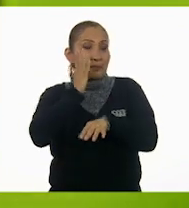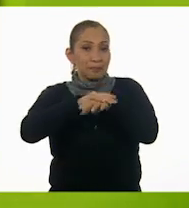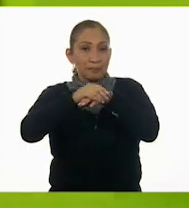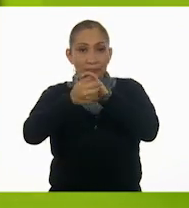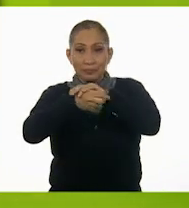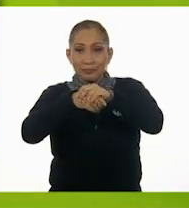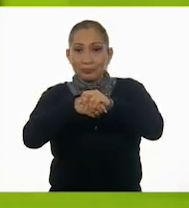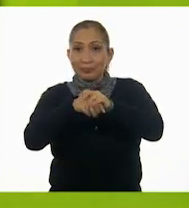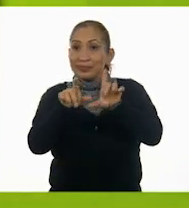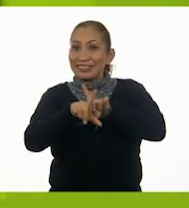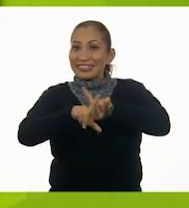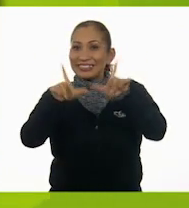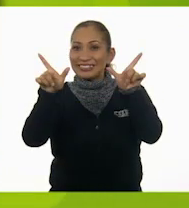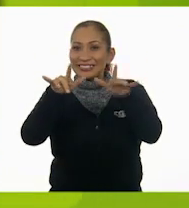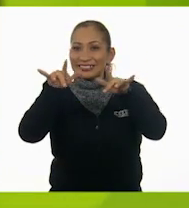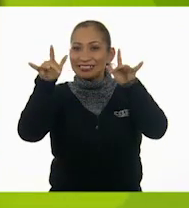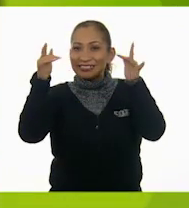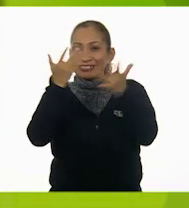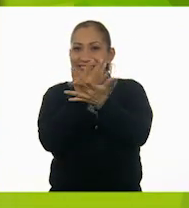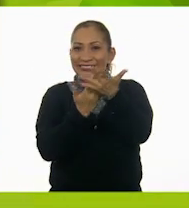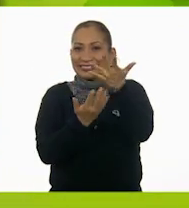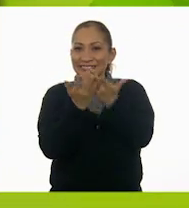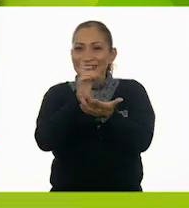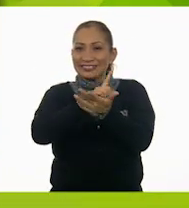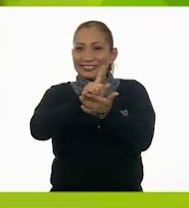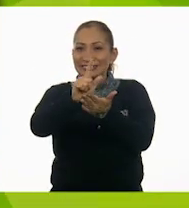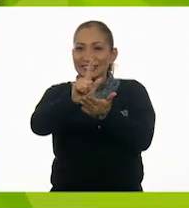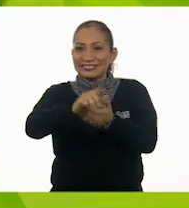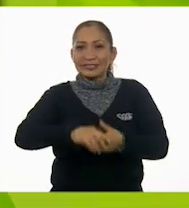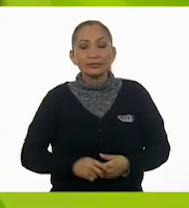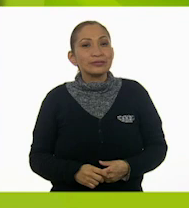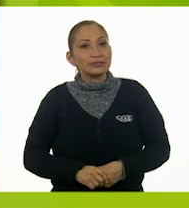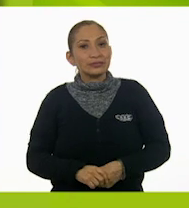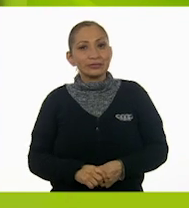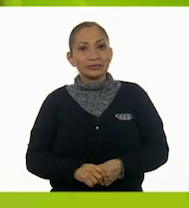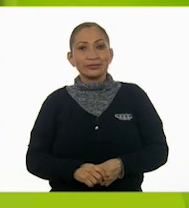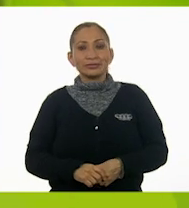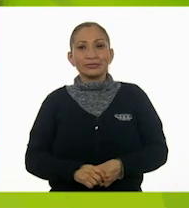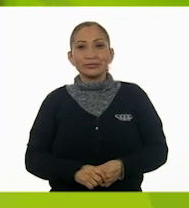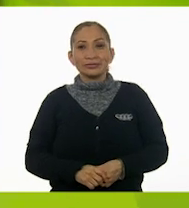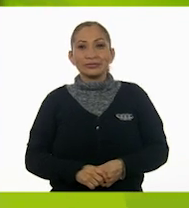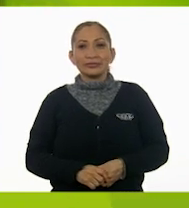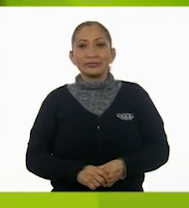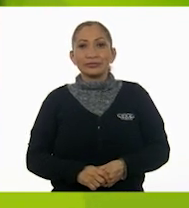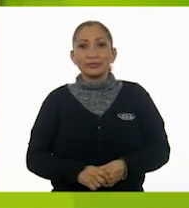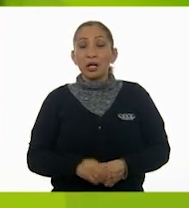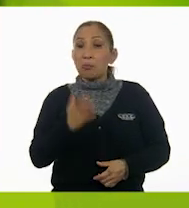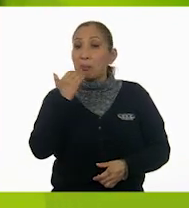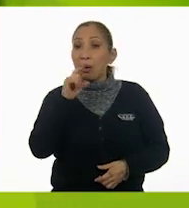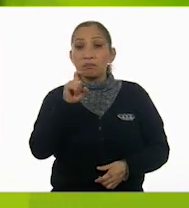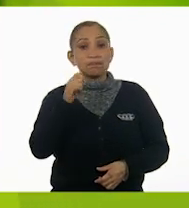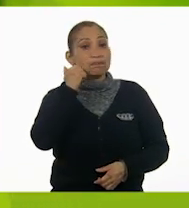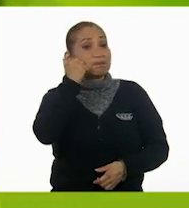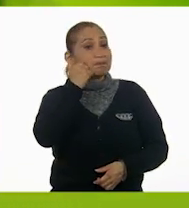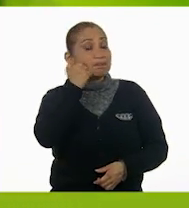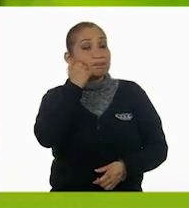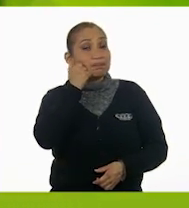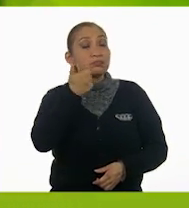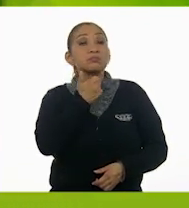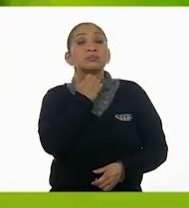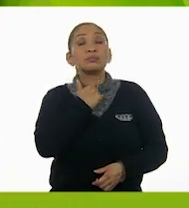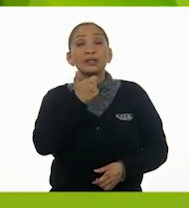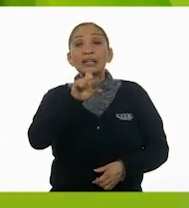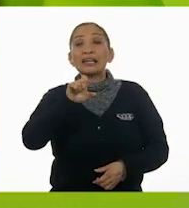Sécalas con una toalla. ¡Y listo! ¡Tus manos están limpias! Si no tienes agua y jabón,